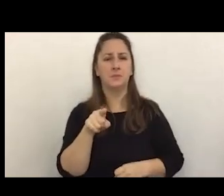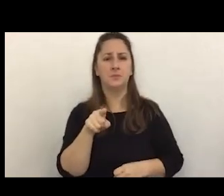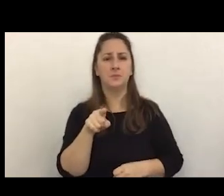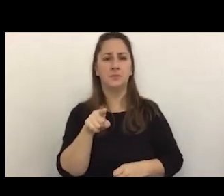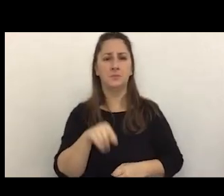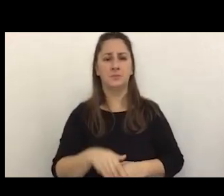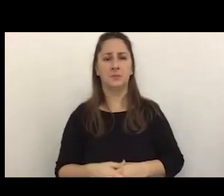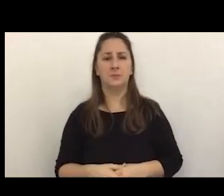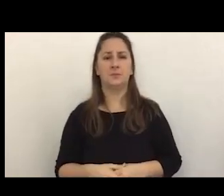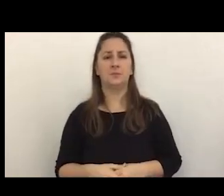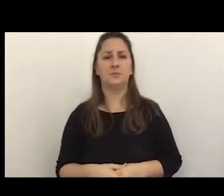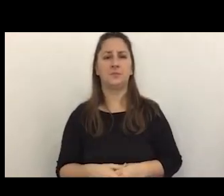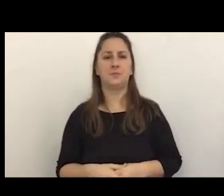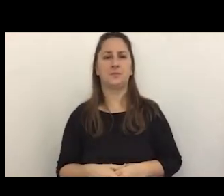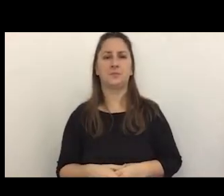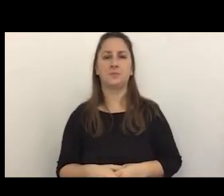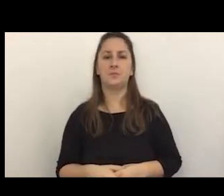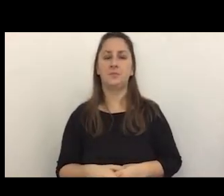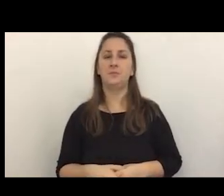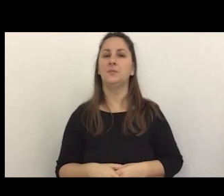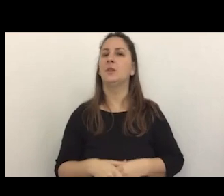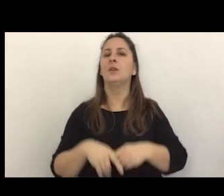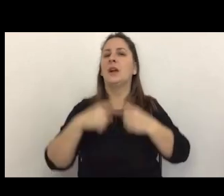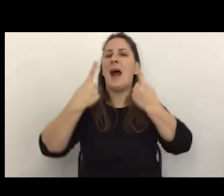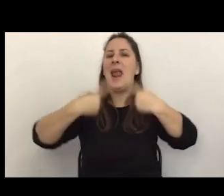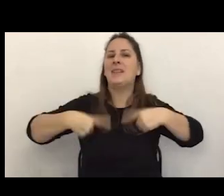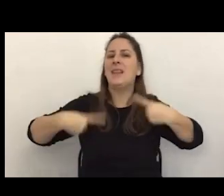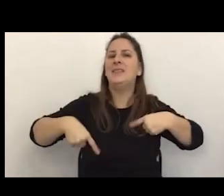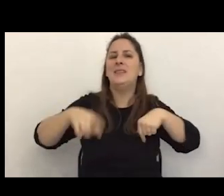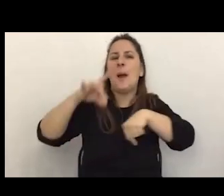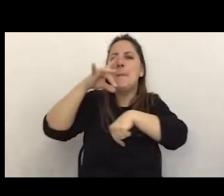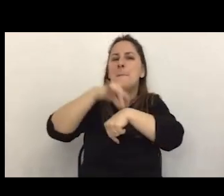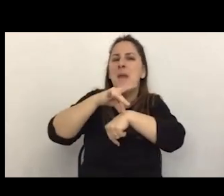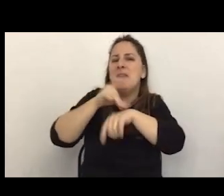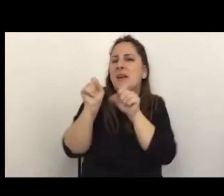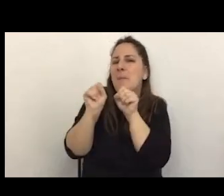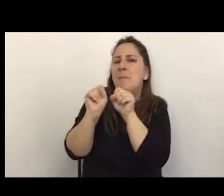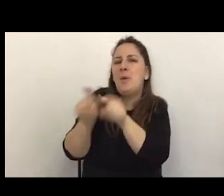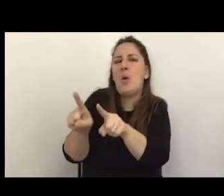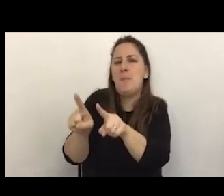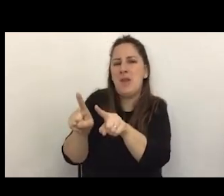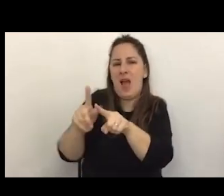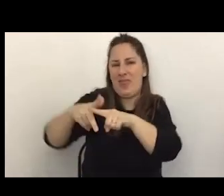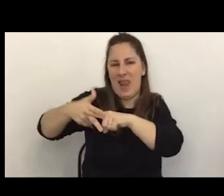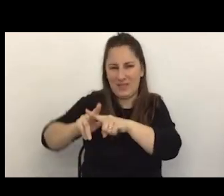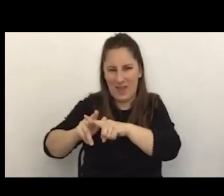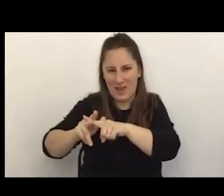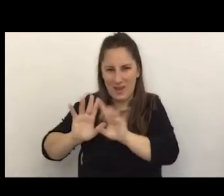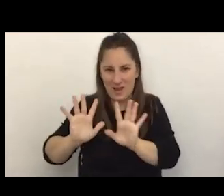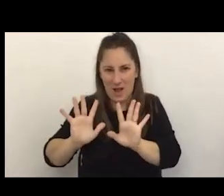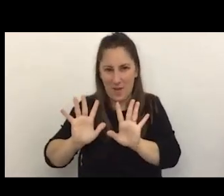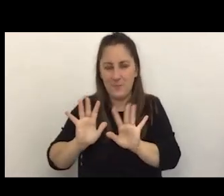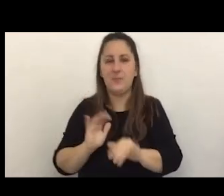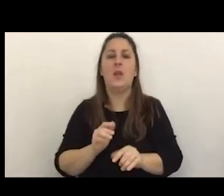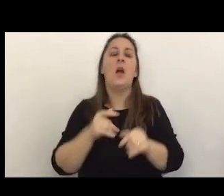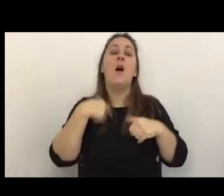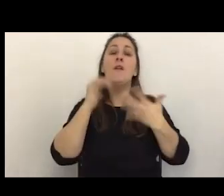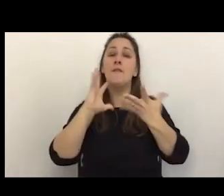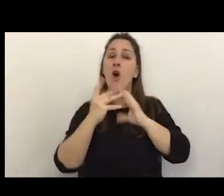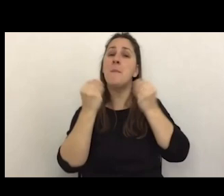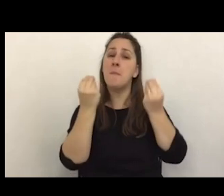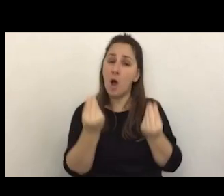las características médicas de la técnica que se va a utilizar. O sea, bueno, se va a hacer este procedimiento de la